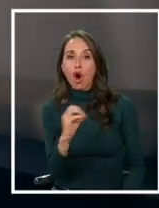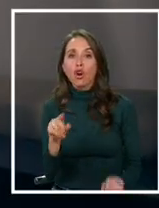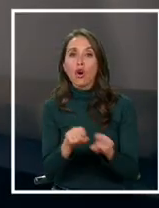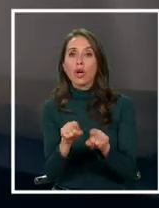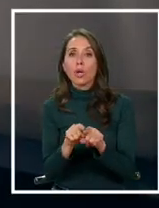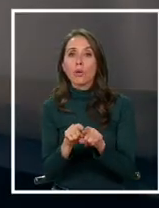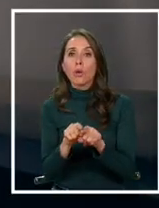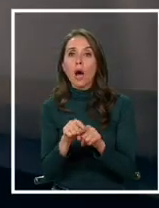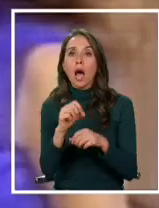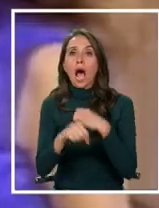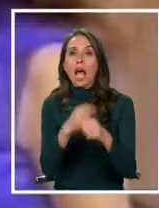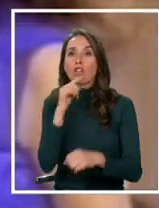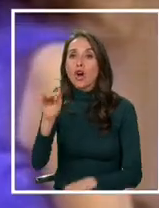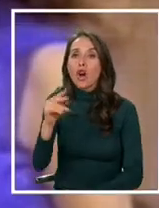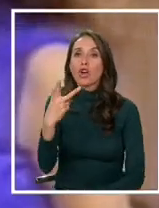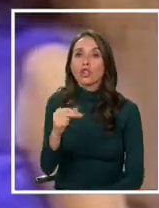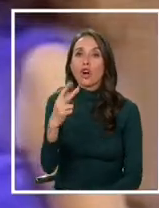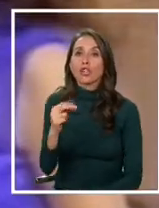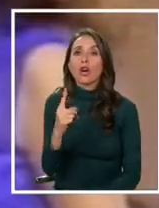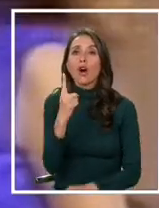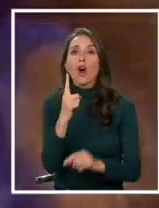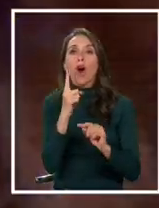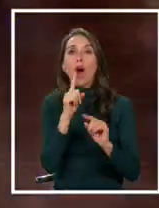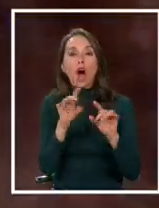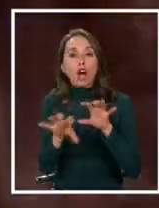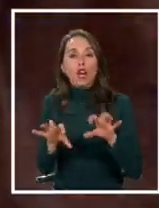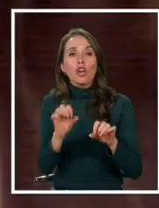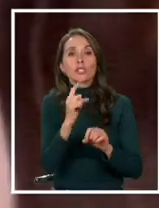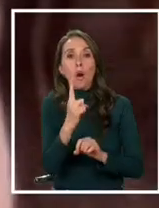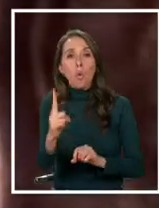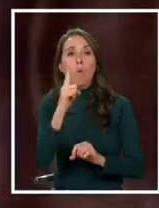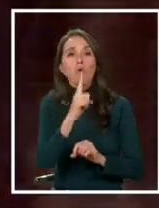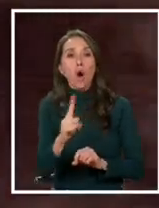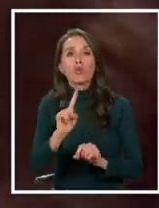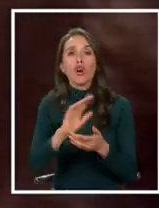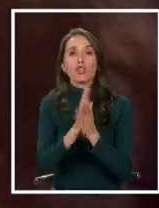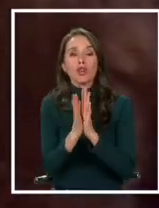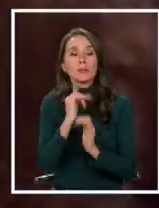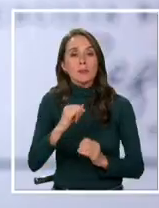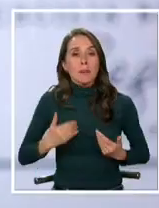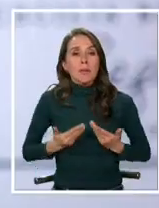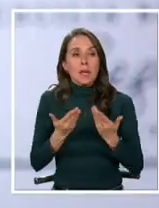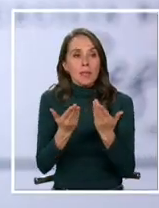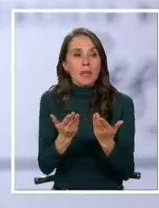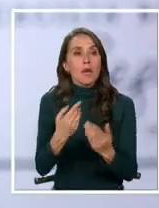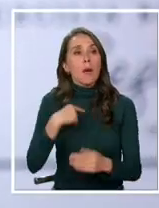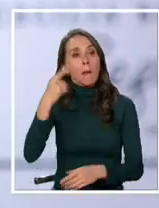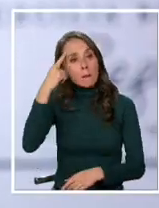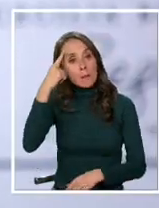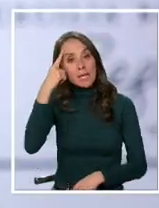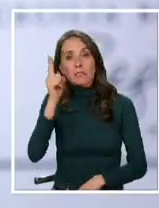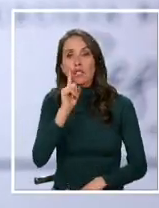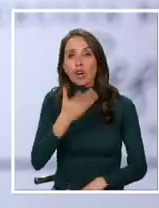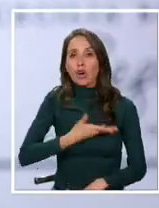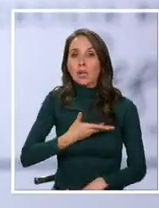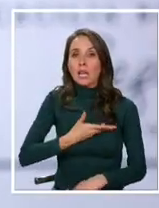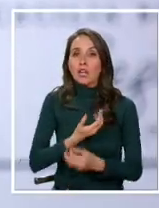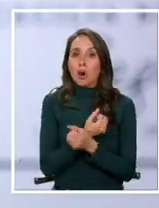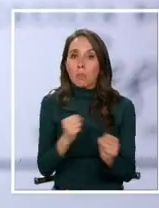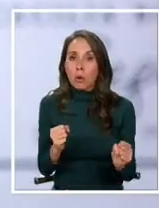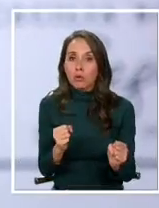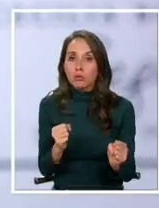varios años no no voy a hacer las cosas una por una no todas juntas siempre lo he dado todo aunque piense que no tengo ninguna